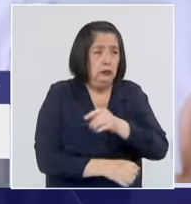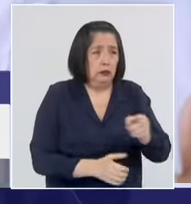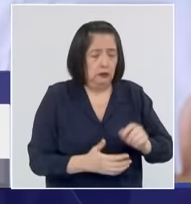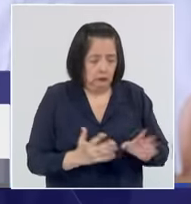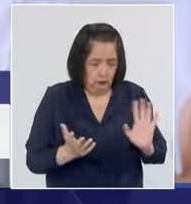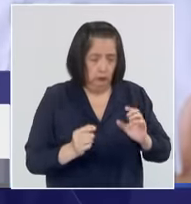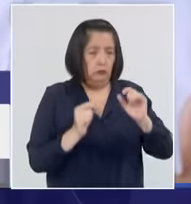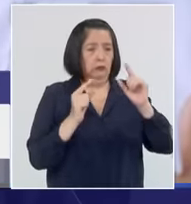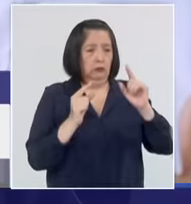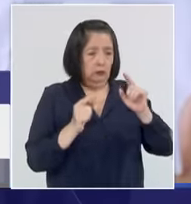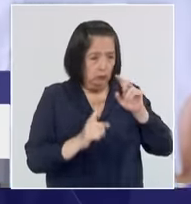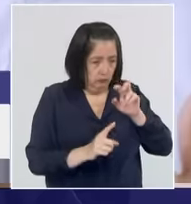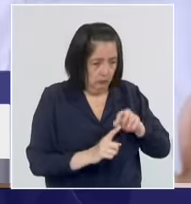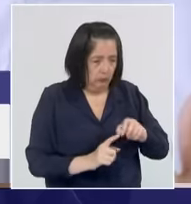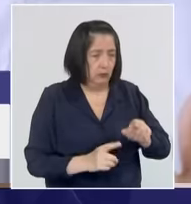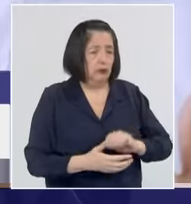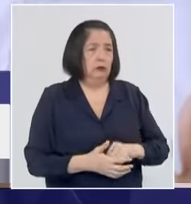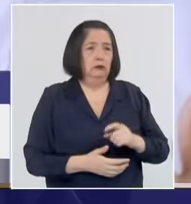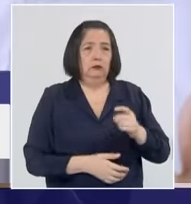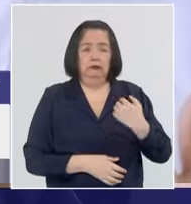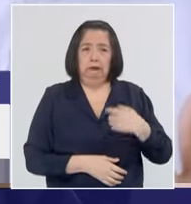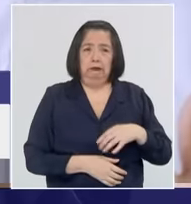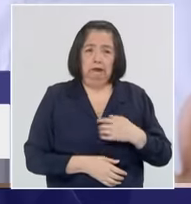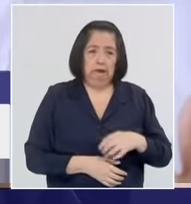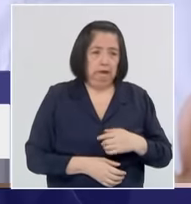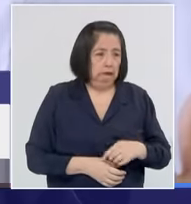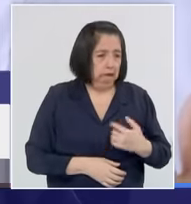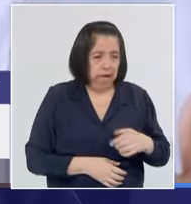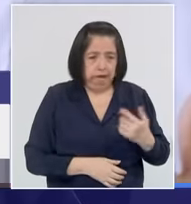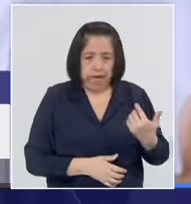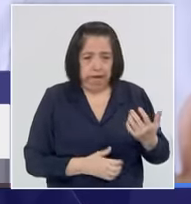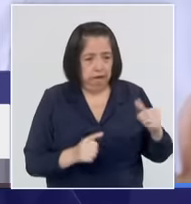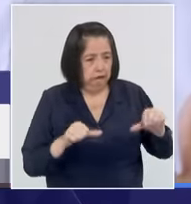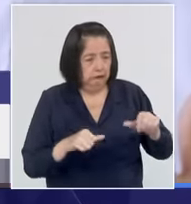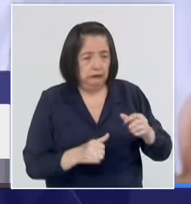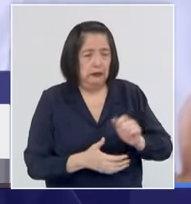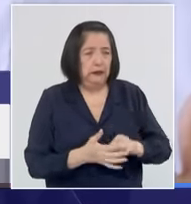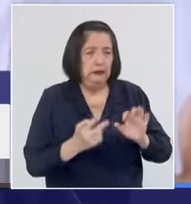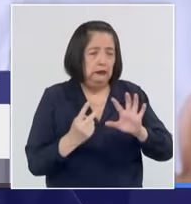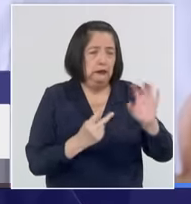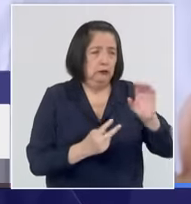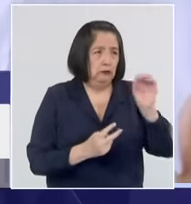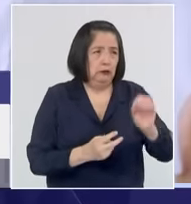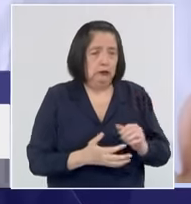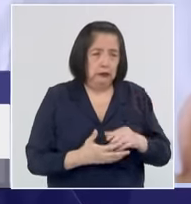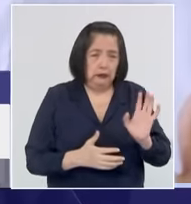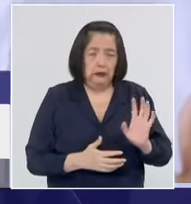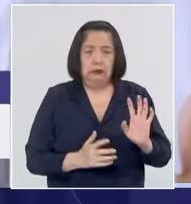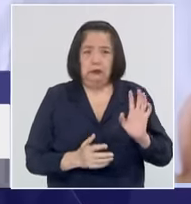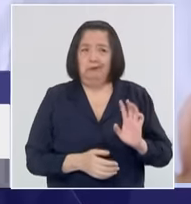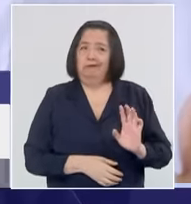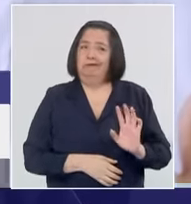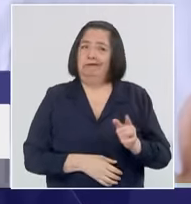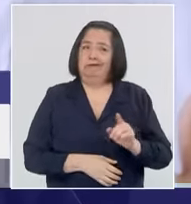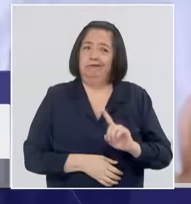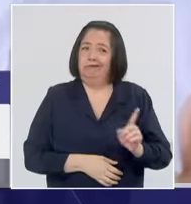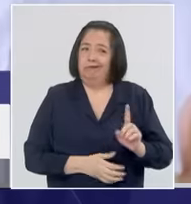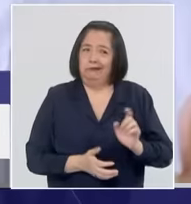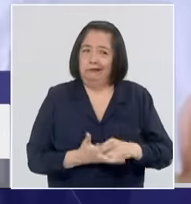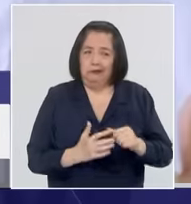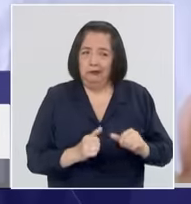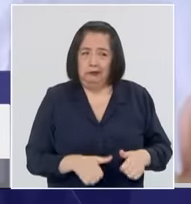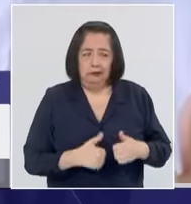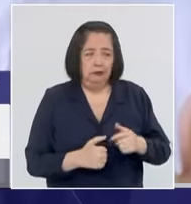con la terrible sorpresa de que estaba en estado crítico y que el 70% de probabilidades era que no resista,